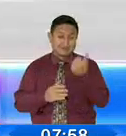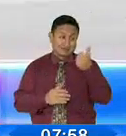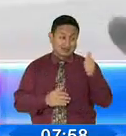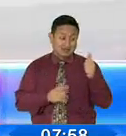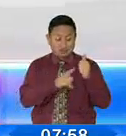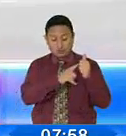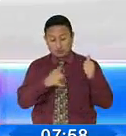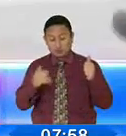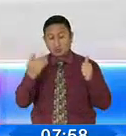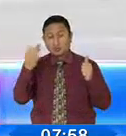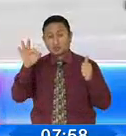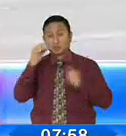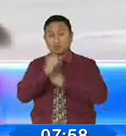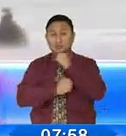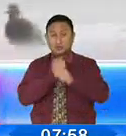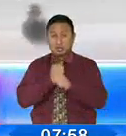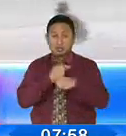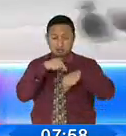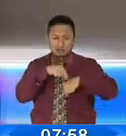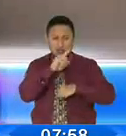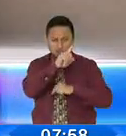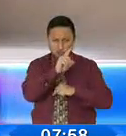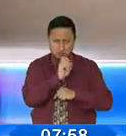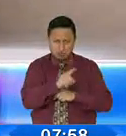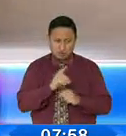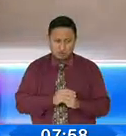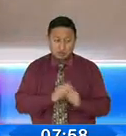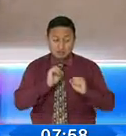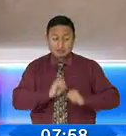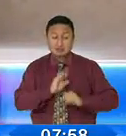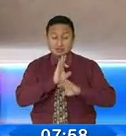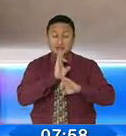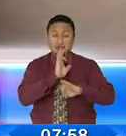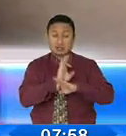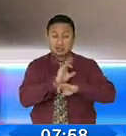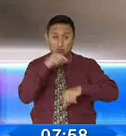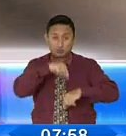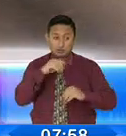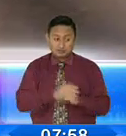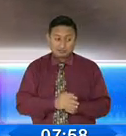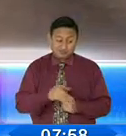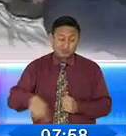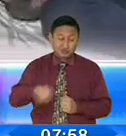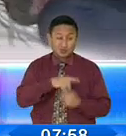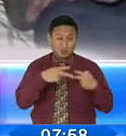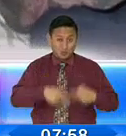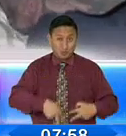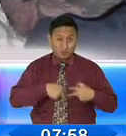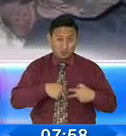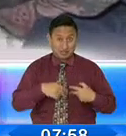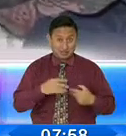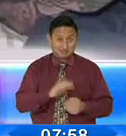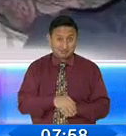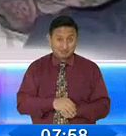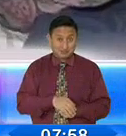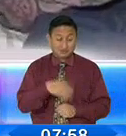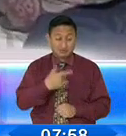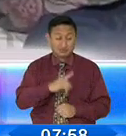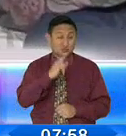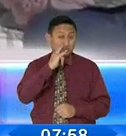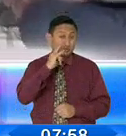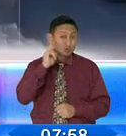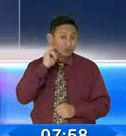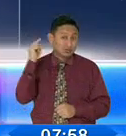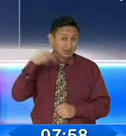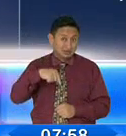Sus testimonios transcritos para proteger su identidad dan cuenta la dura realidad de lo que significa ser niña